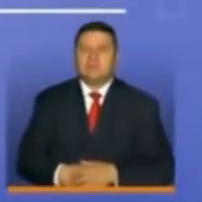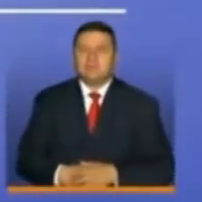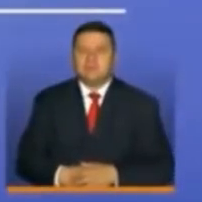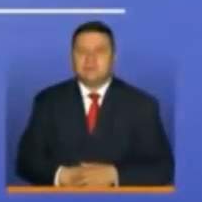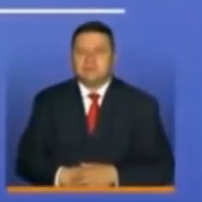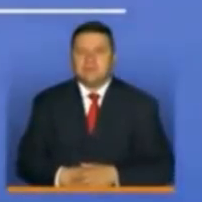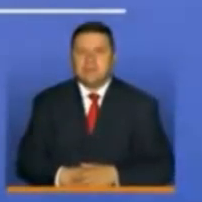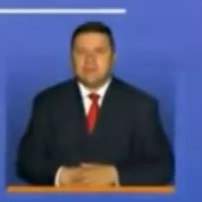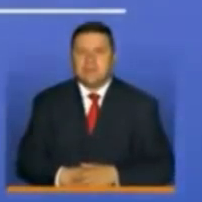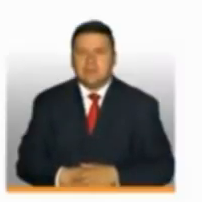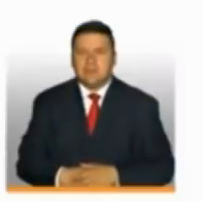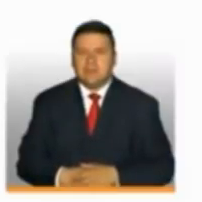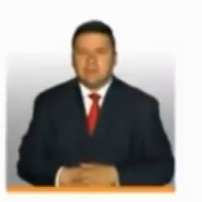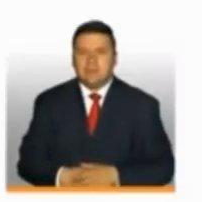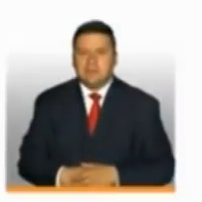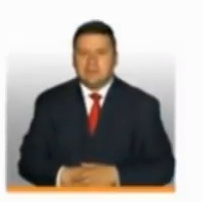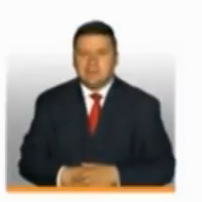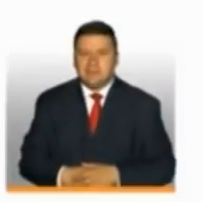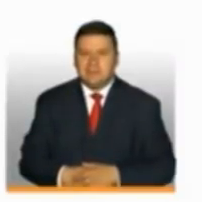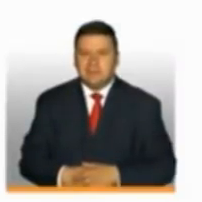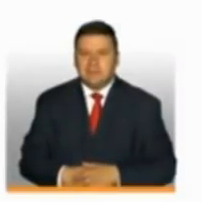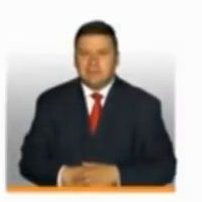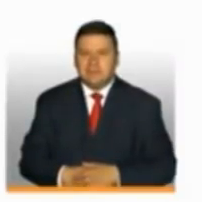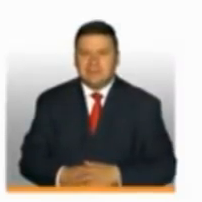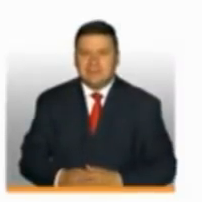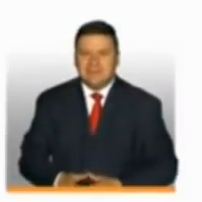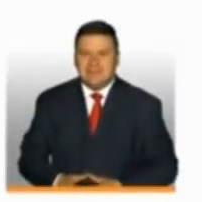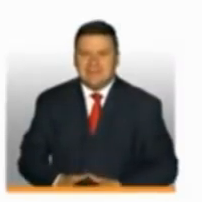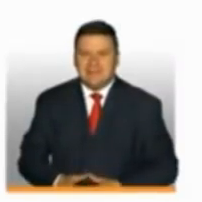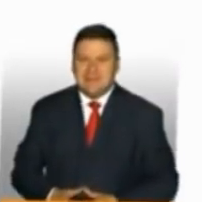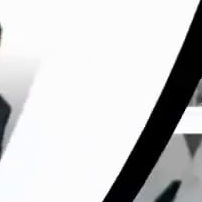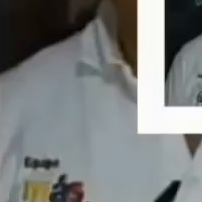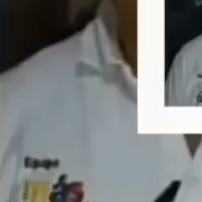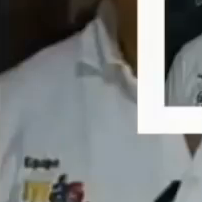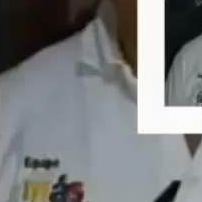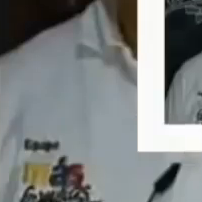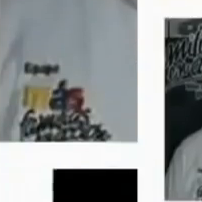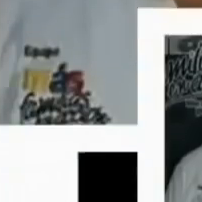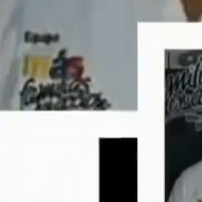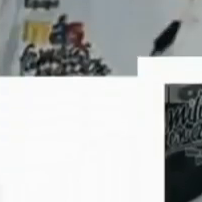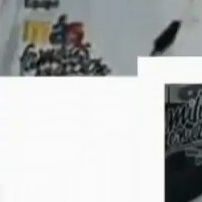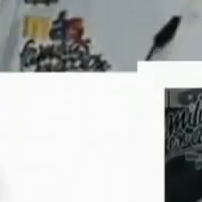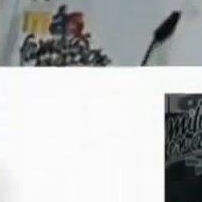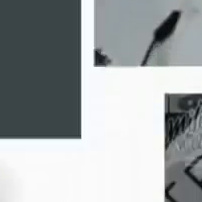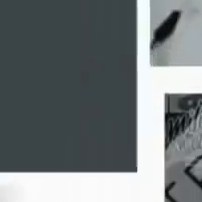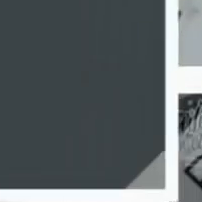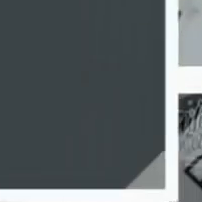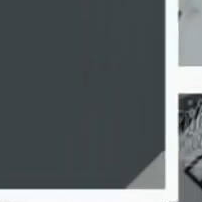Thank you.